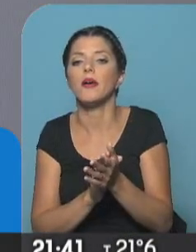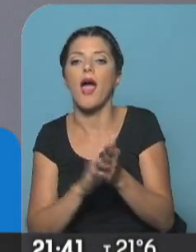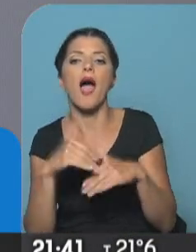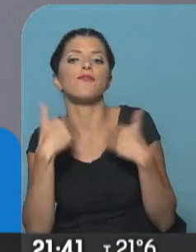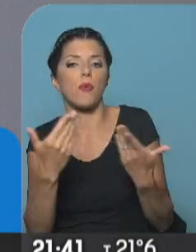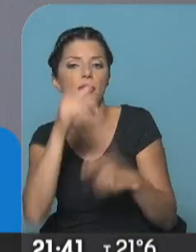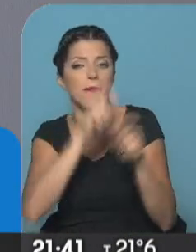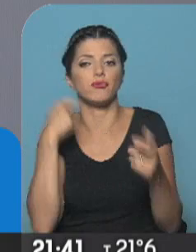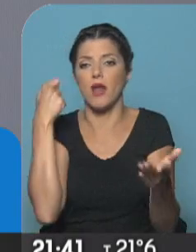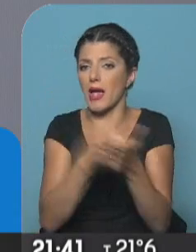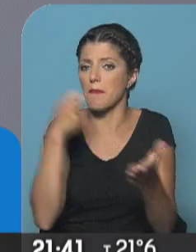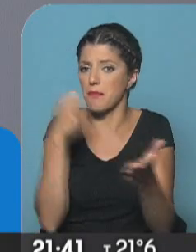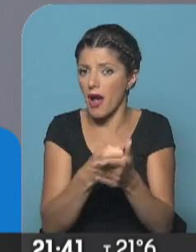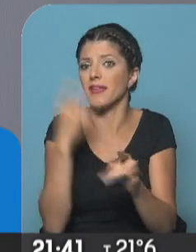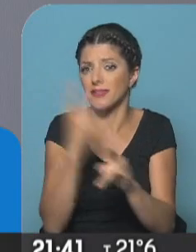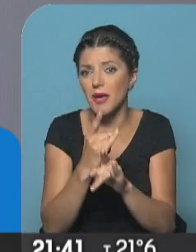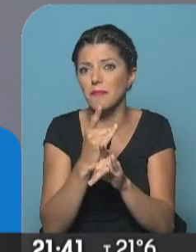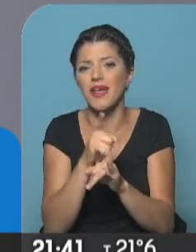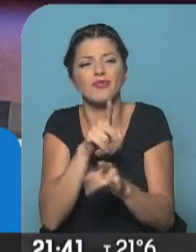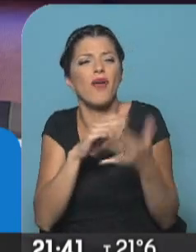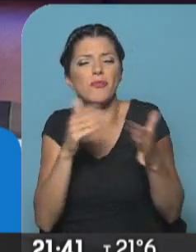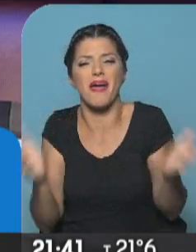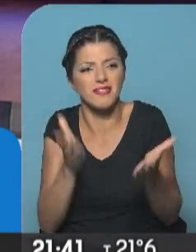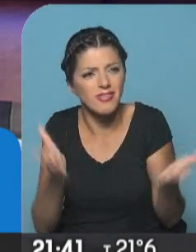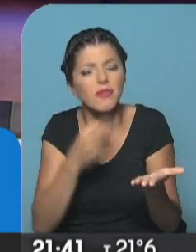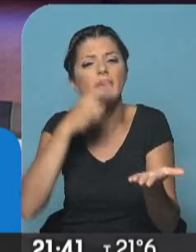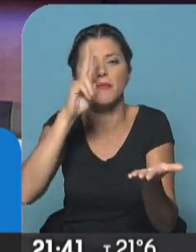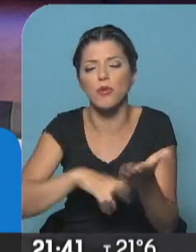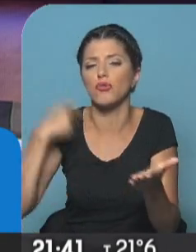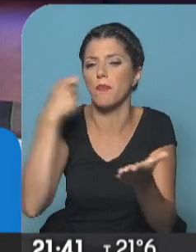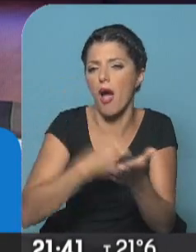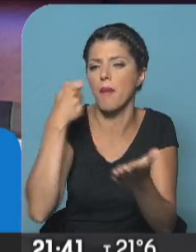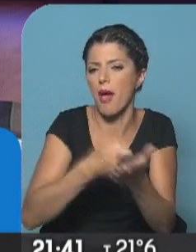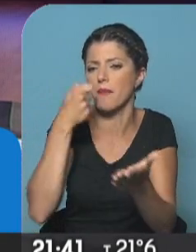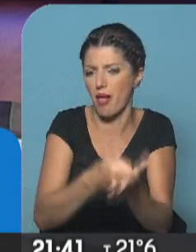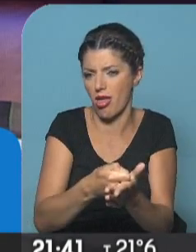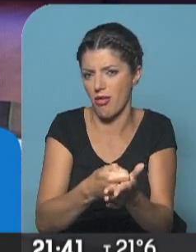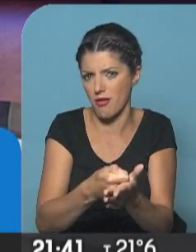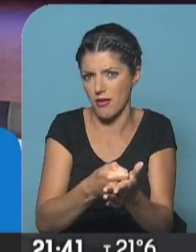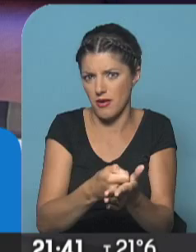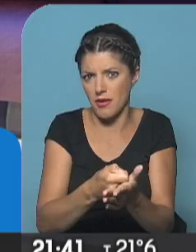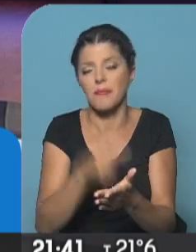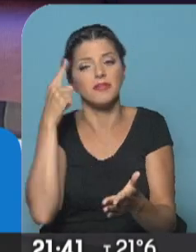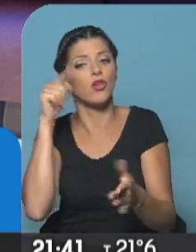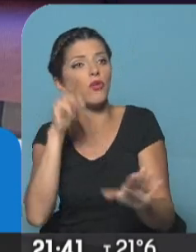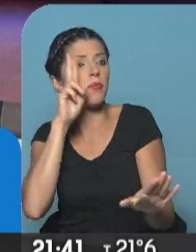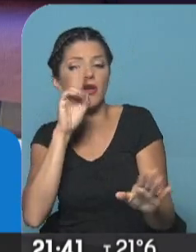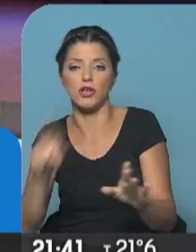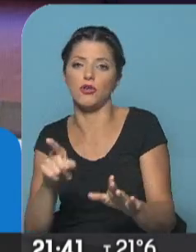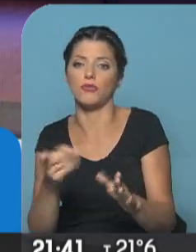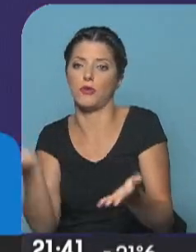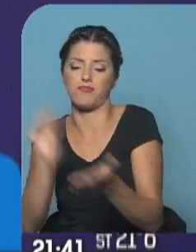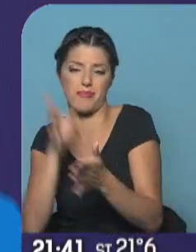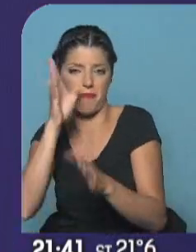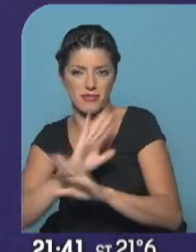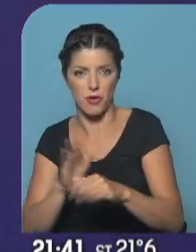que me parece un punto muy importante para incentivar a la gente a que pague sus impuestos en función del límite legal y no en exceso, ¿no? Impecable. Santiago,